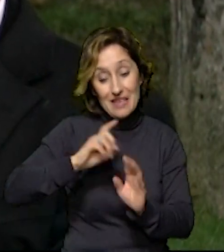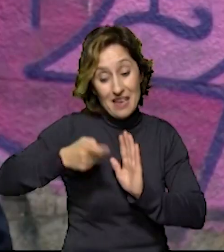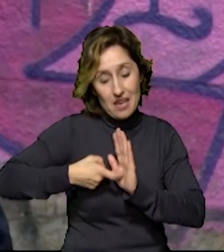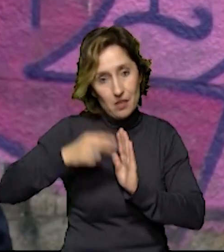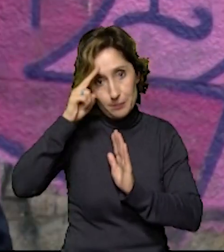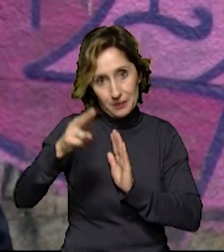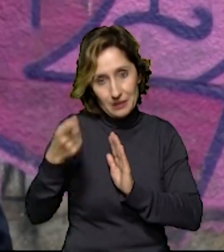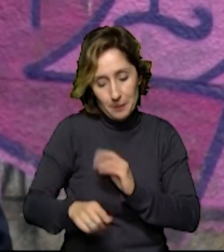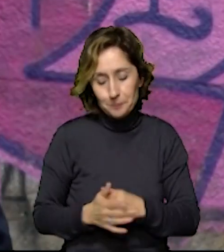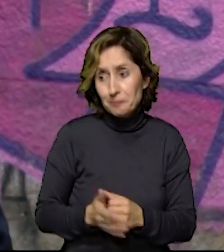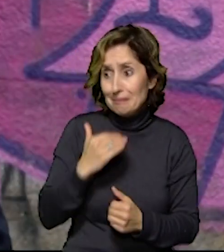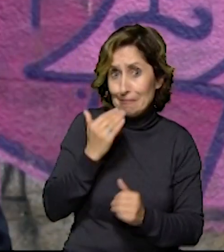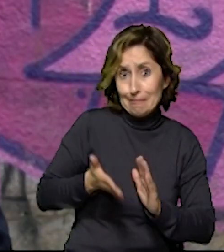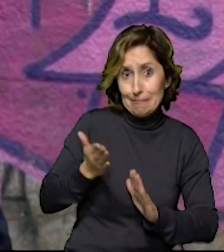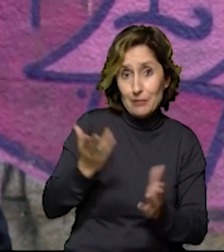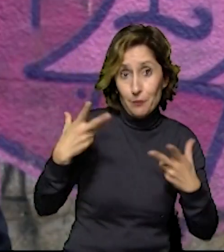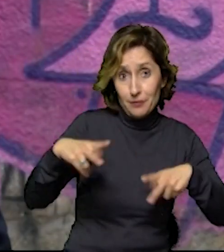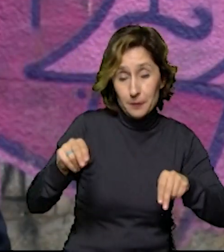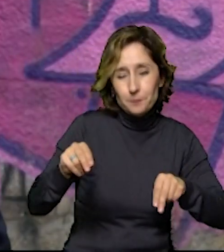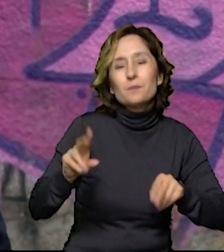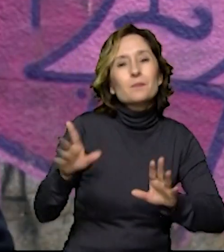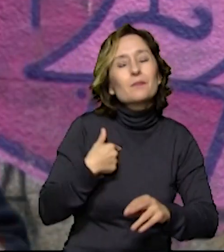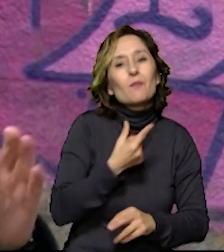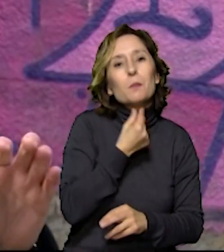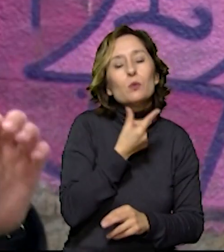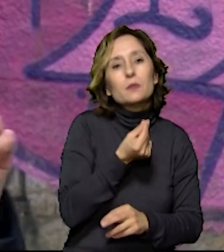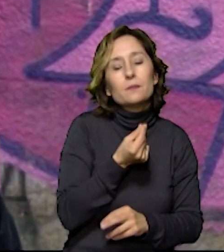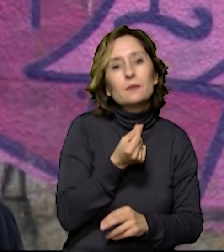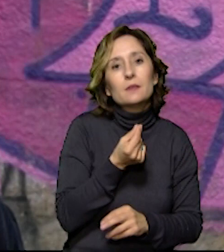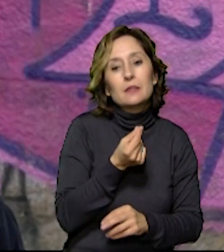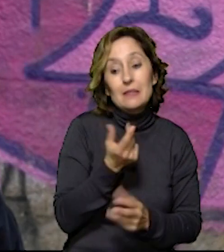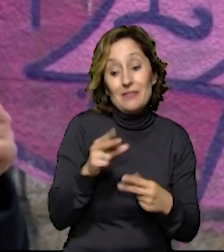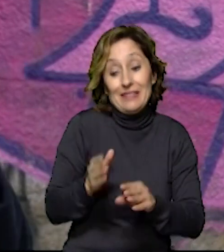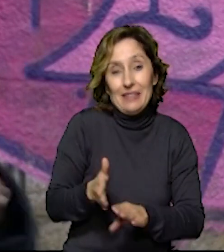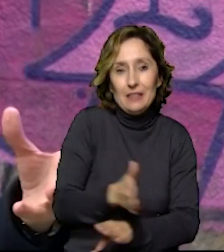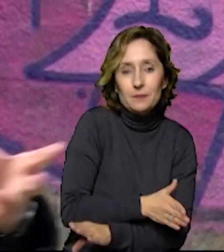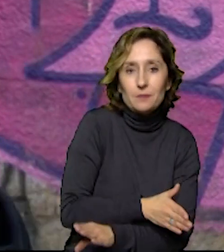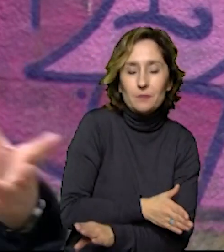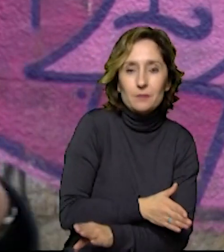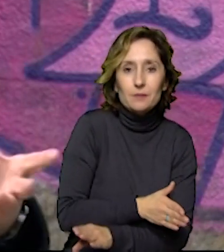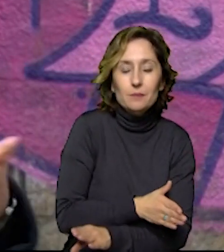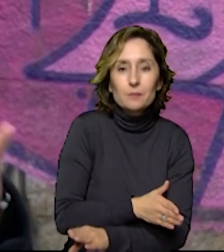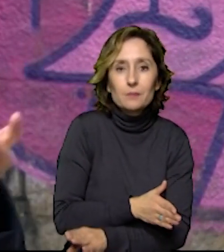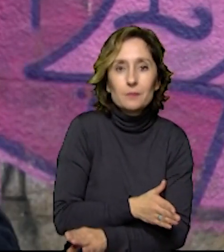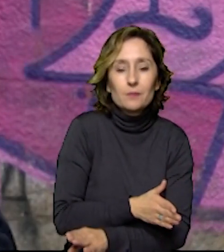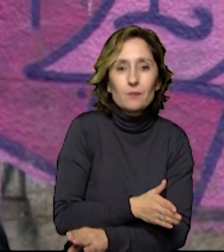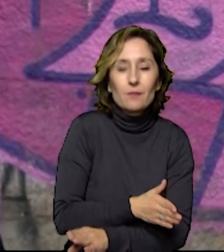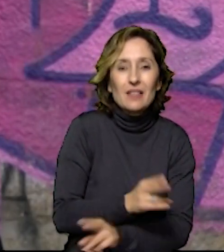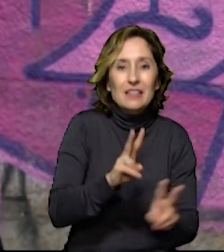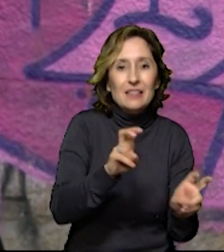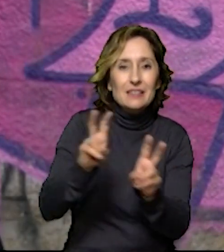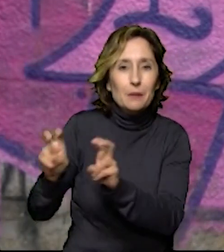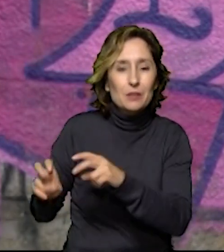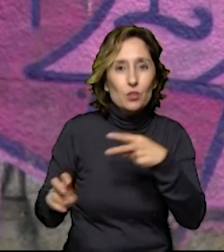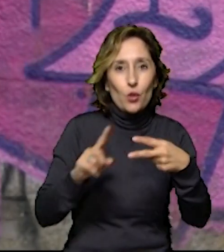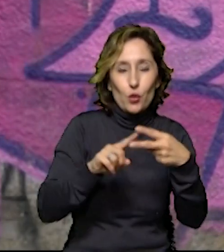Estamos terminando, Martín, pero me gustaría que, antes de hacerlo, pasáramos casi rozando dos temas